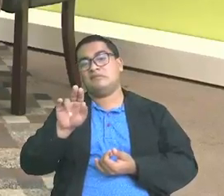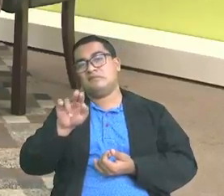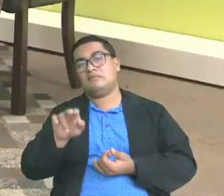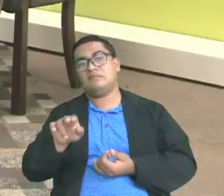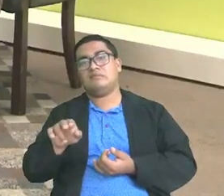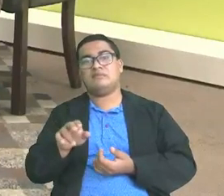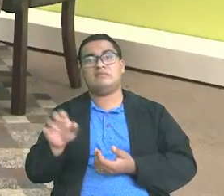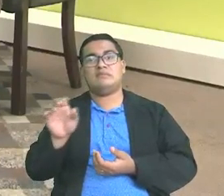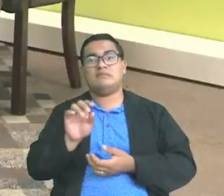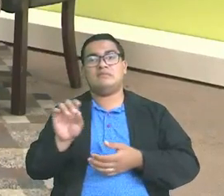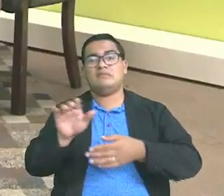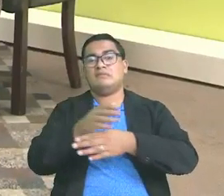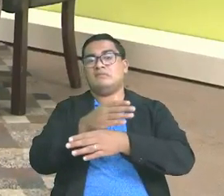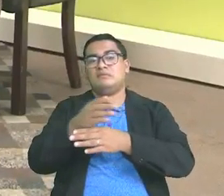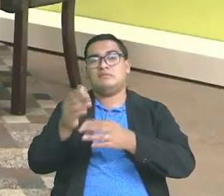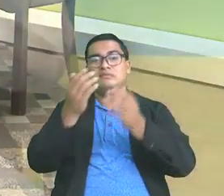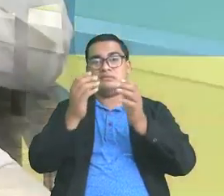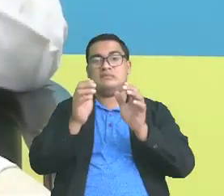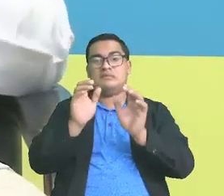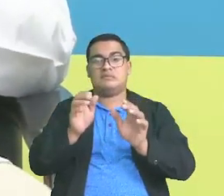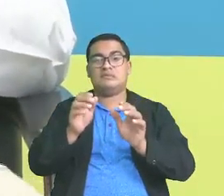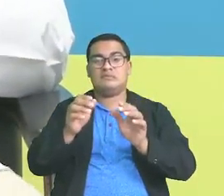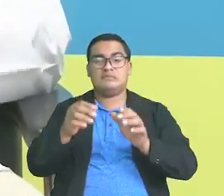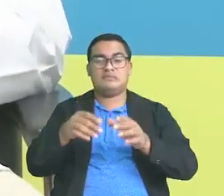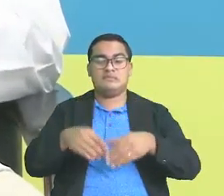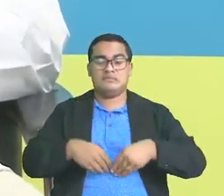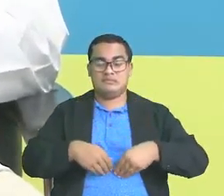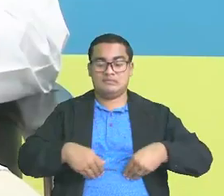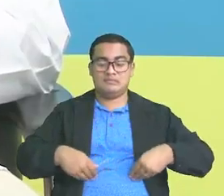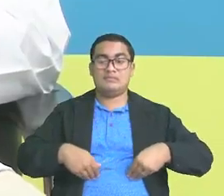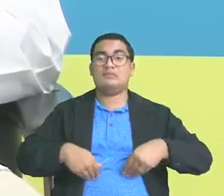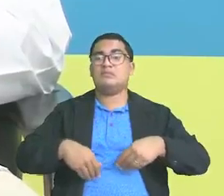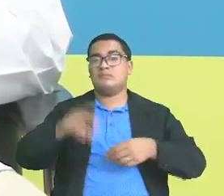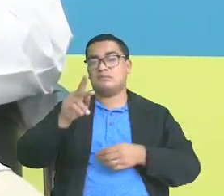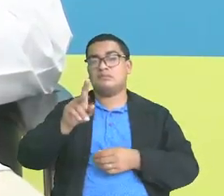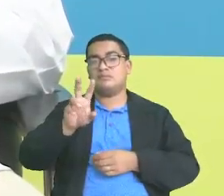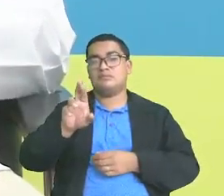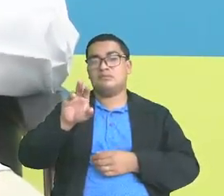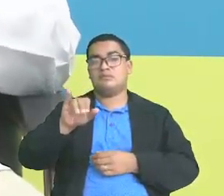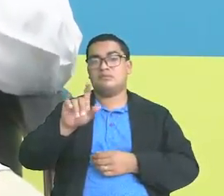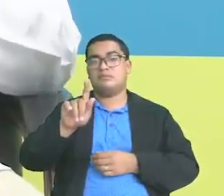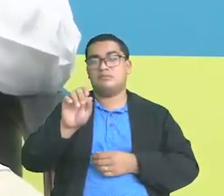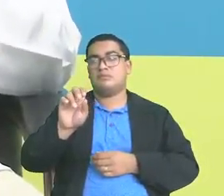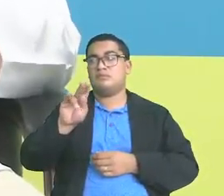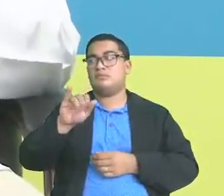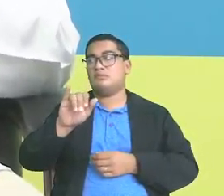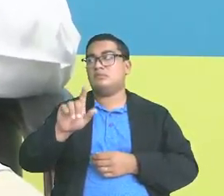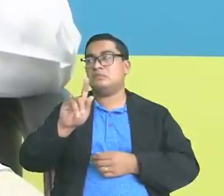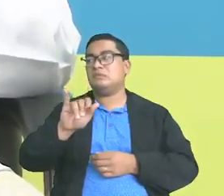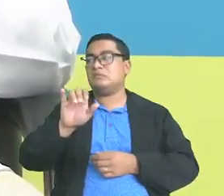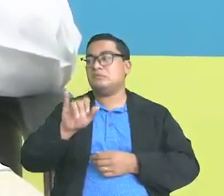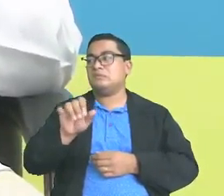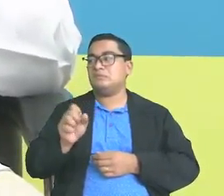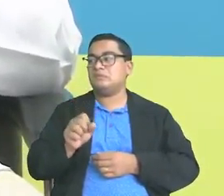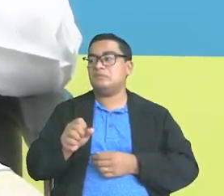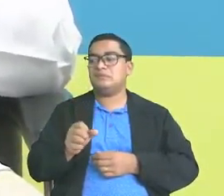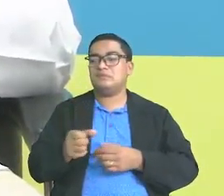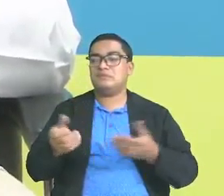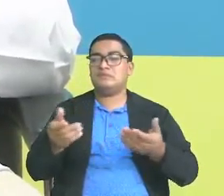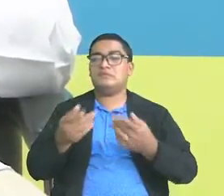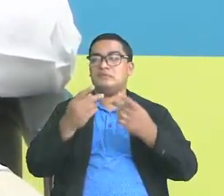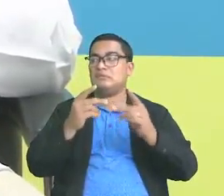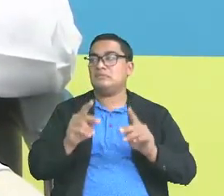ahí adentro, o algo que cause la inflamación del peritoneo, esa es una peritonitis. Uh-huh. Pero también hay grados, pues. Ya